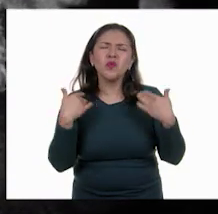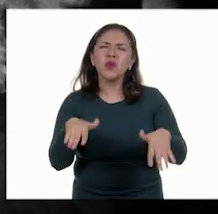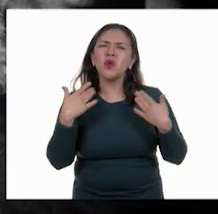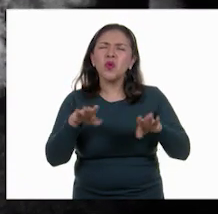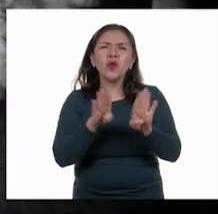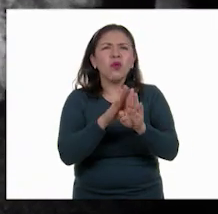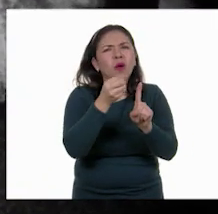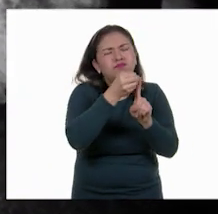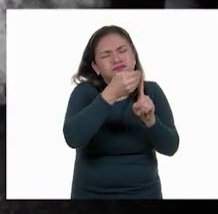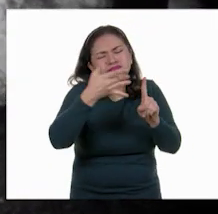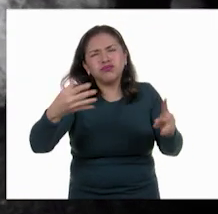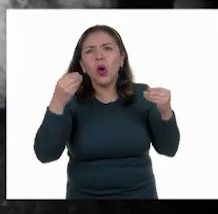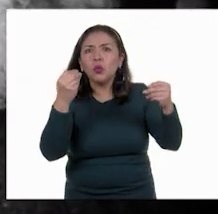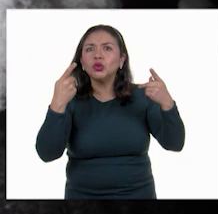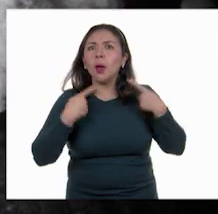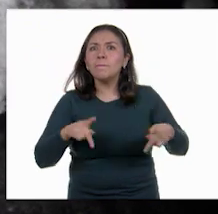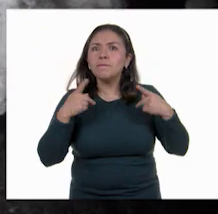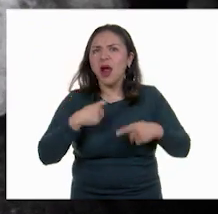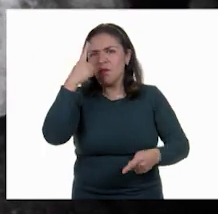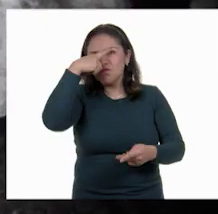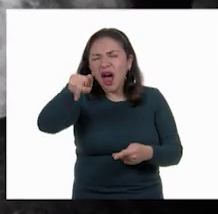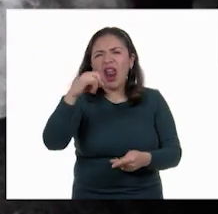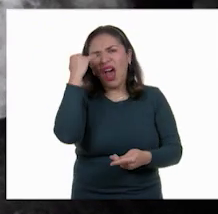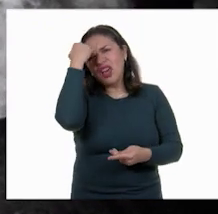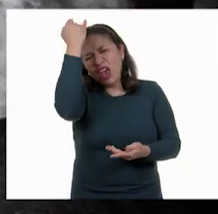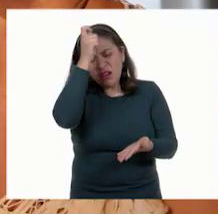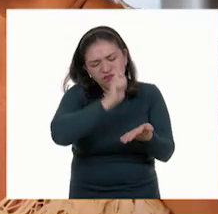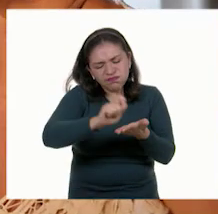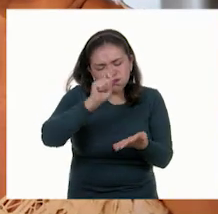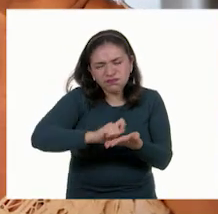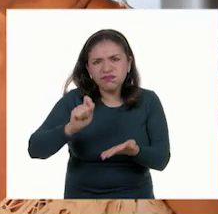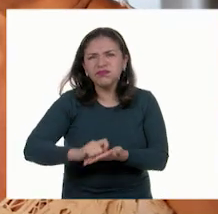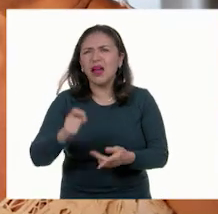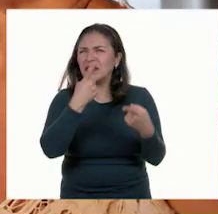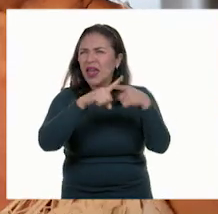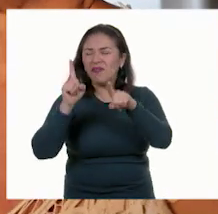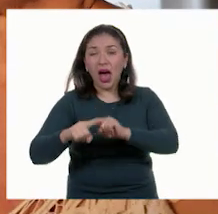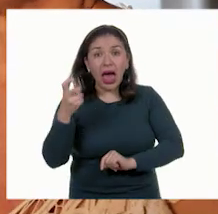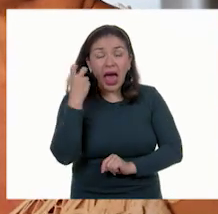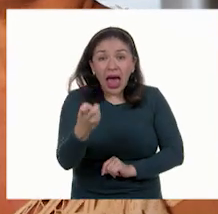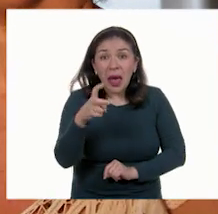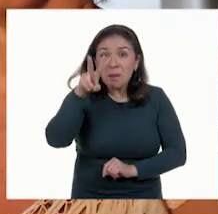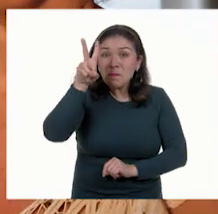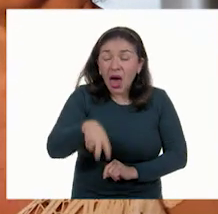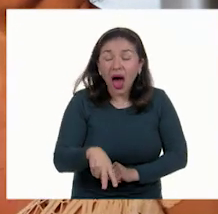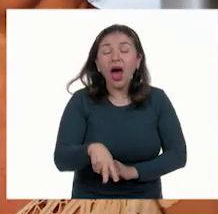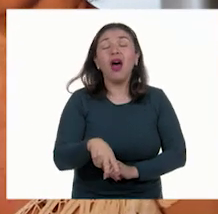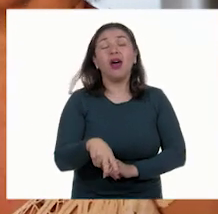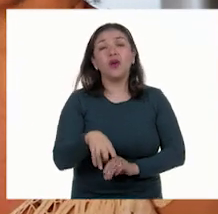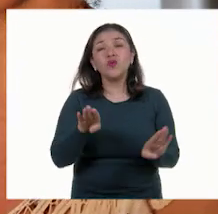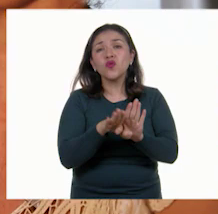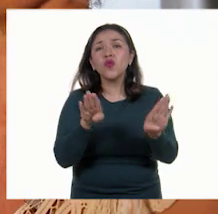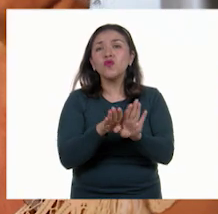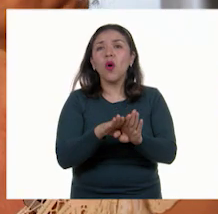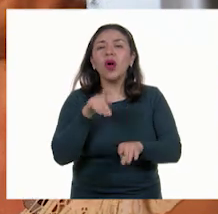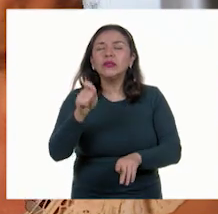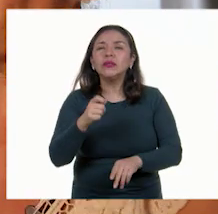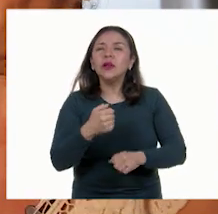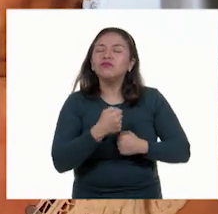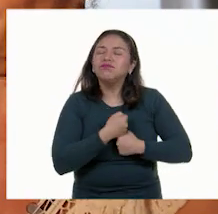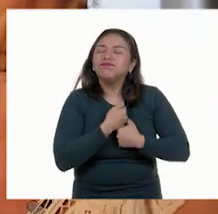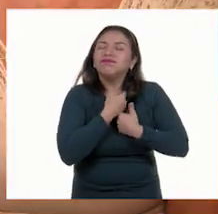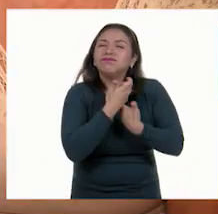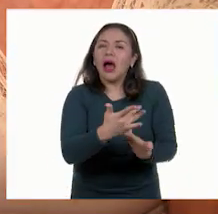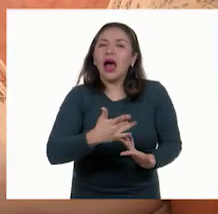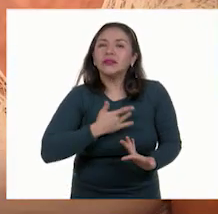interminable gama de gente, de literatos, ¿no? Entonces, finalmente, muchas veces fue como la